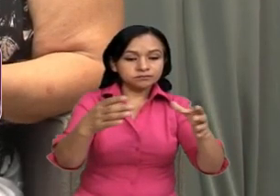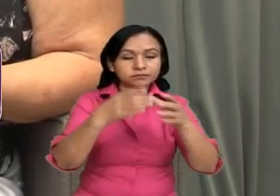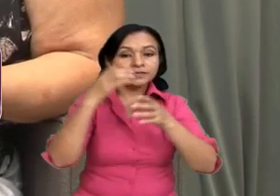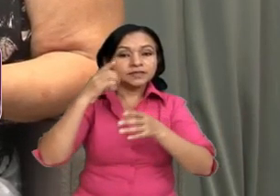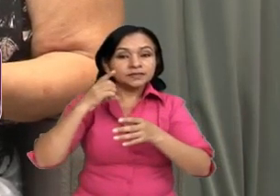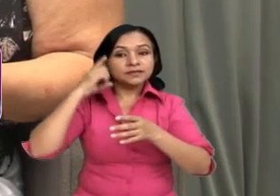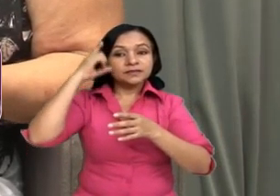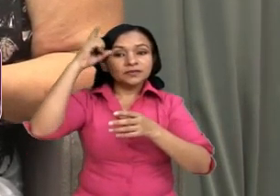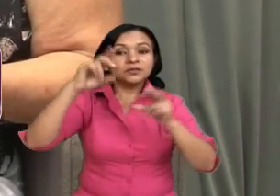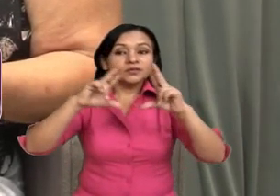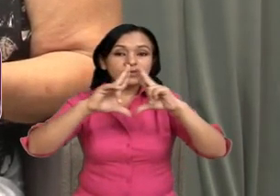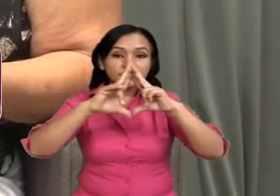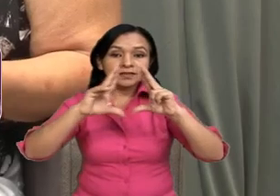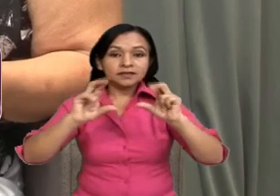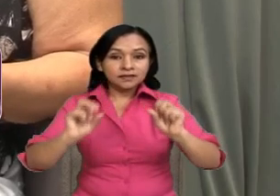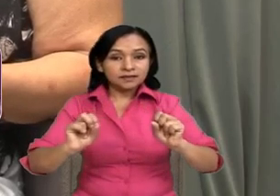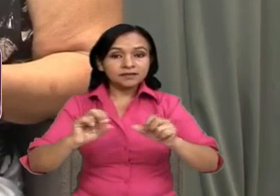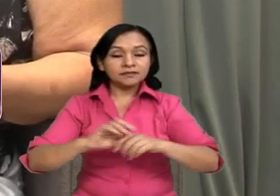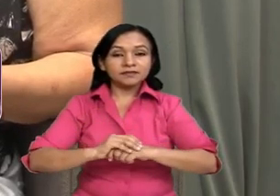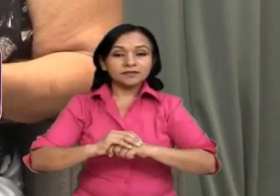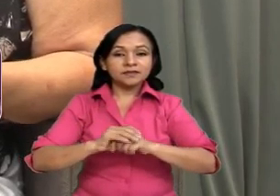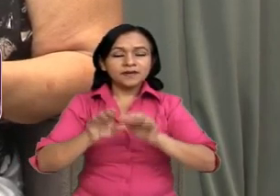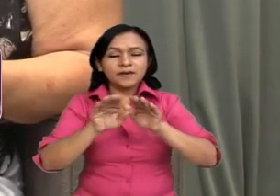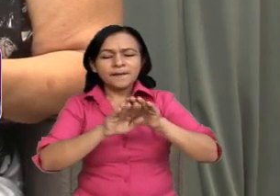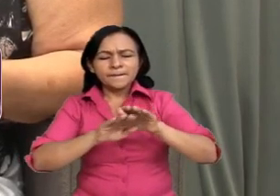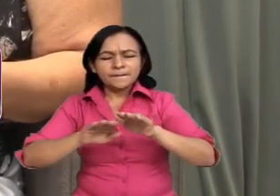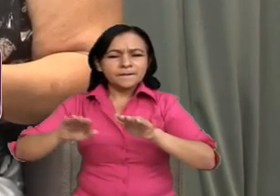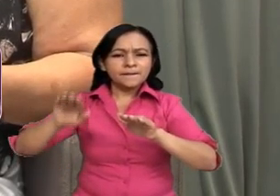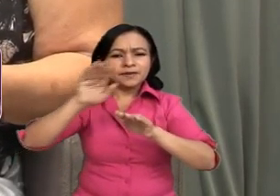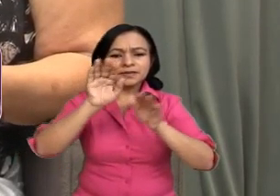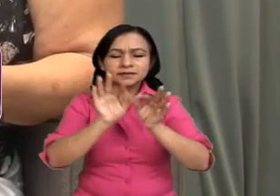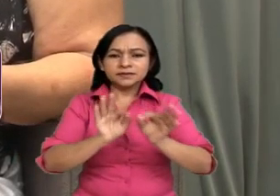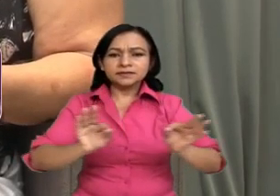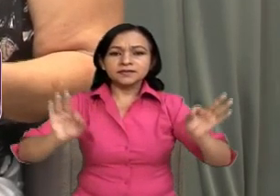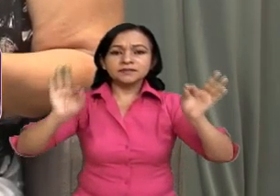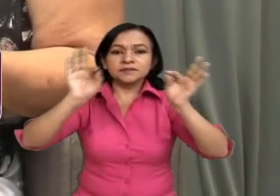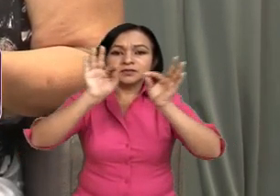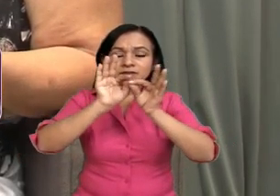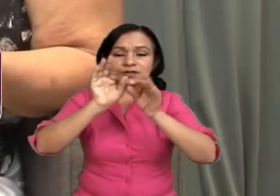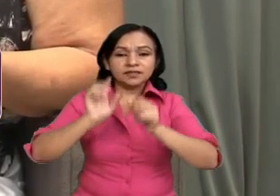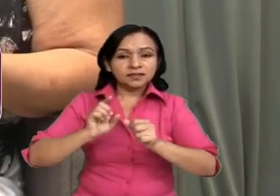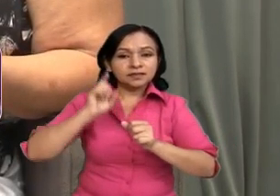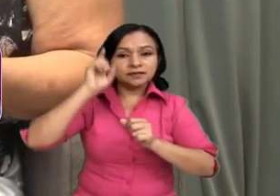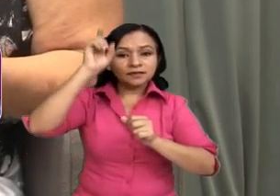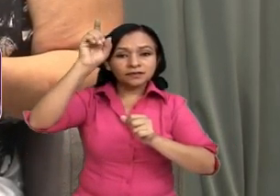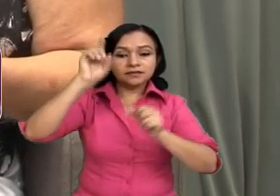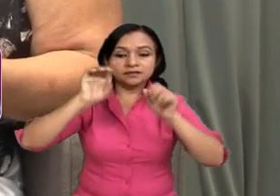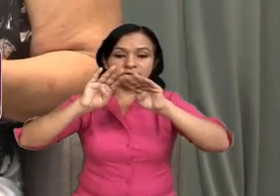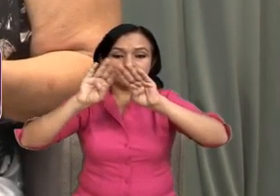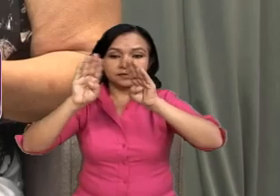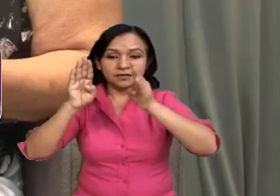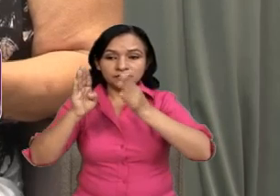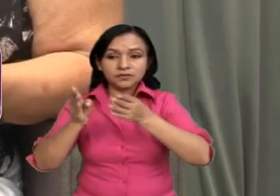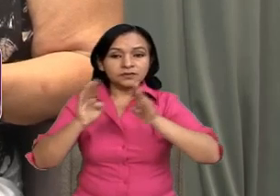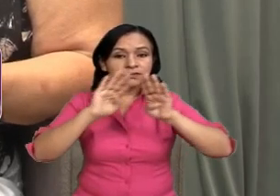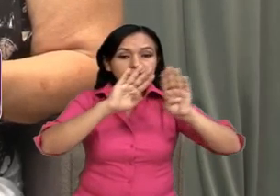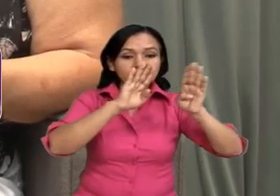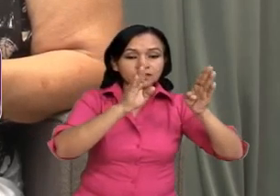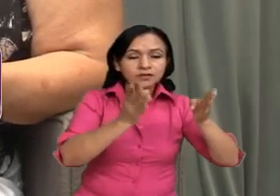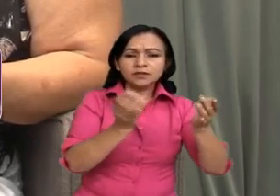Nicaragua. Y fundamentalmente de nosotras las mujeres y de los hombres.